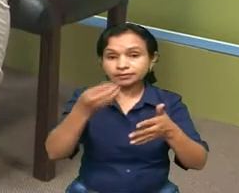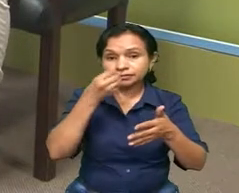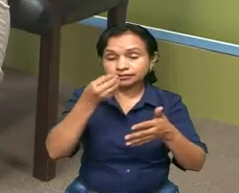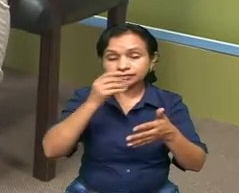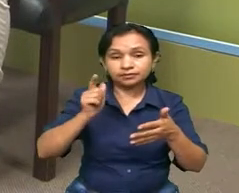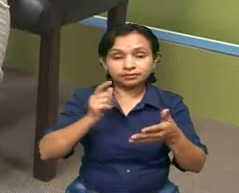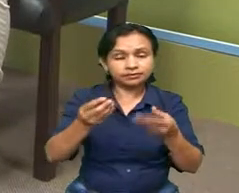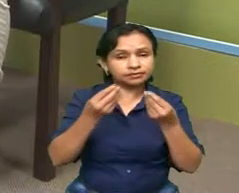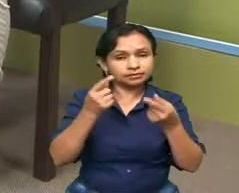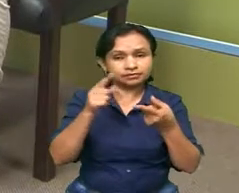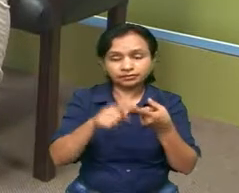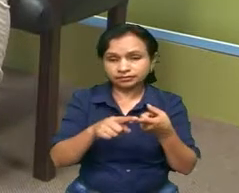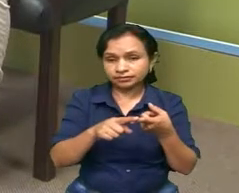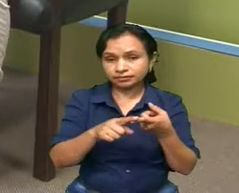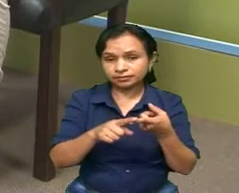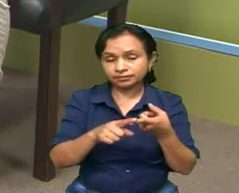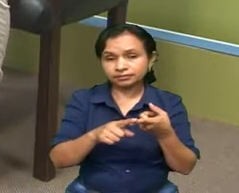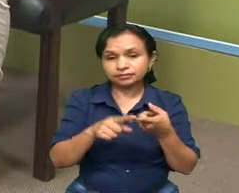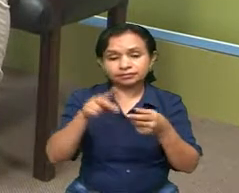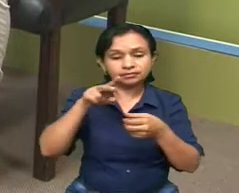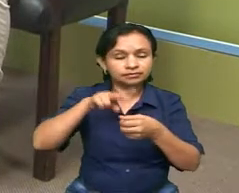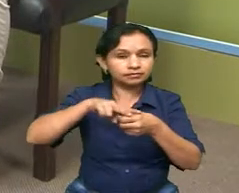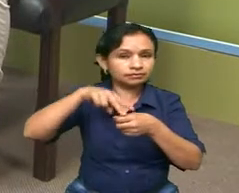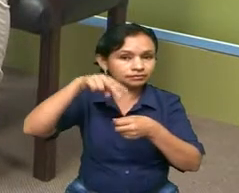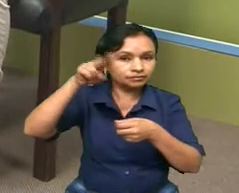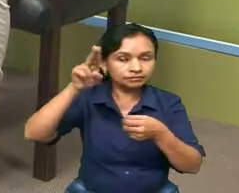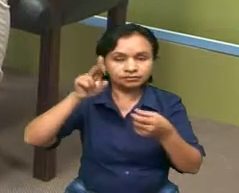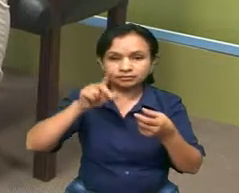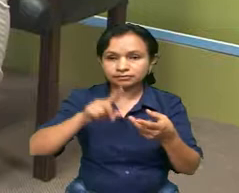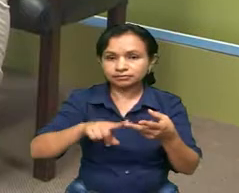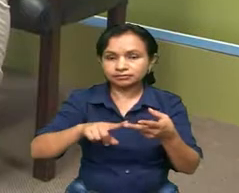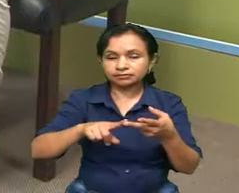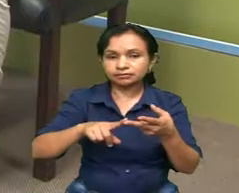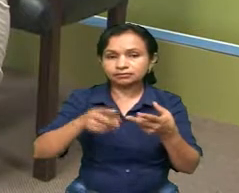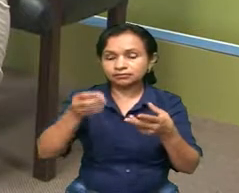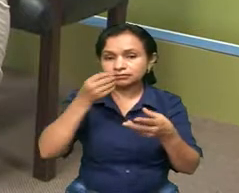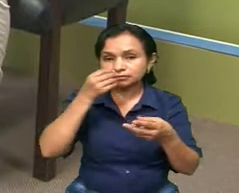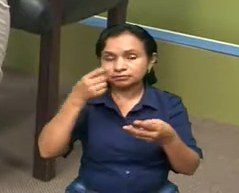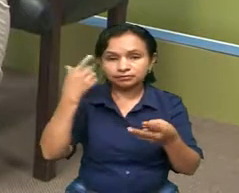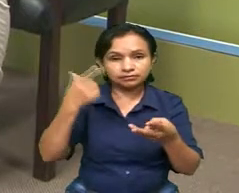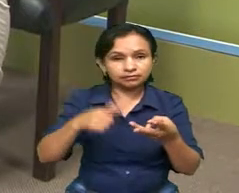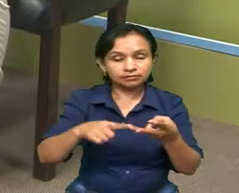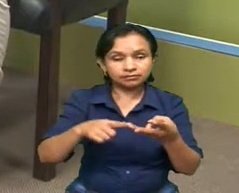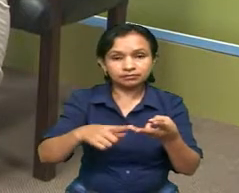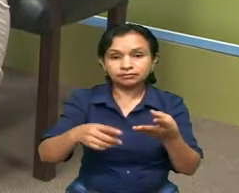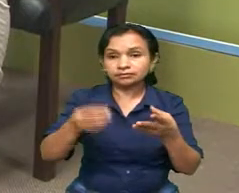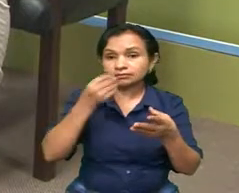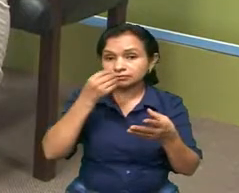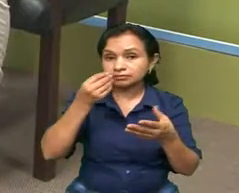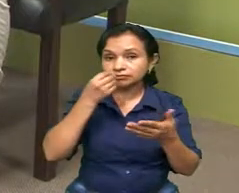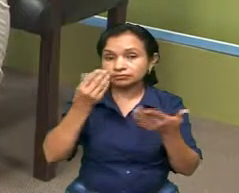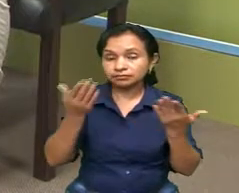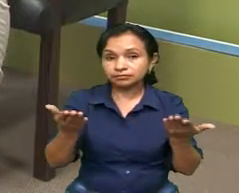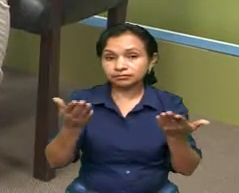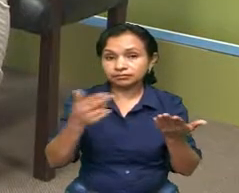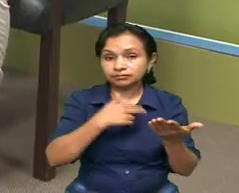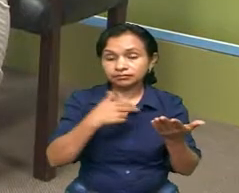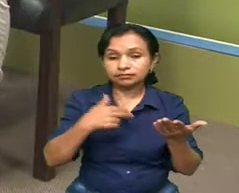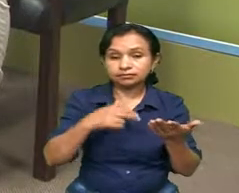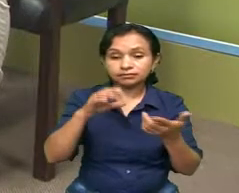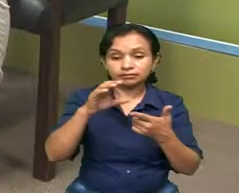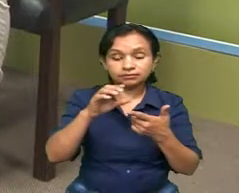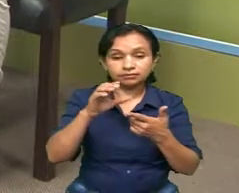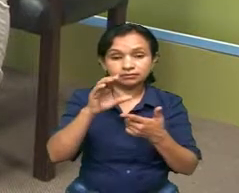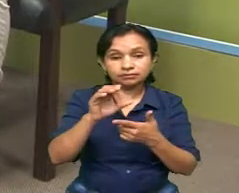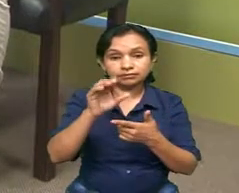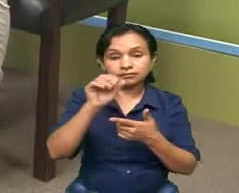contienen mucho azúcar? La gaseosa, las bebidas chatarra y las comidas que son carbohidratos.